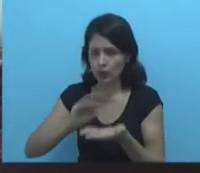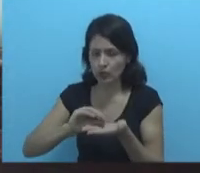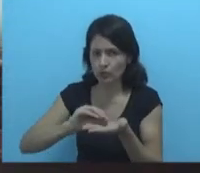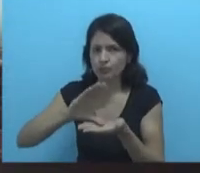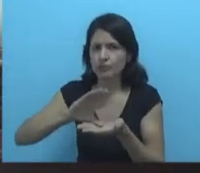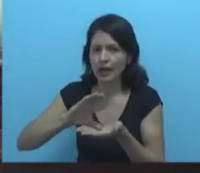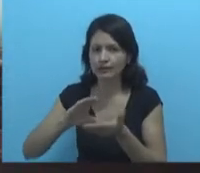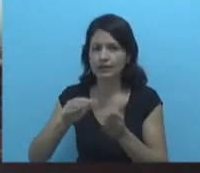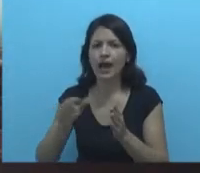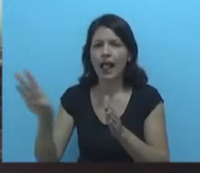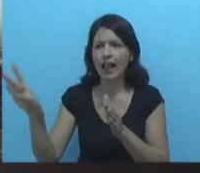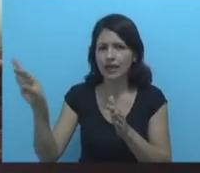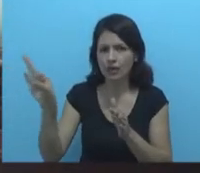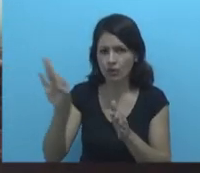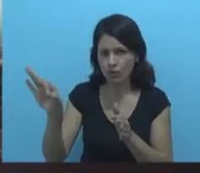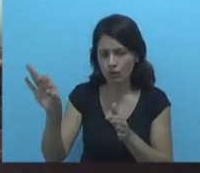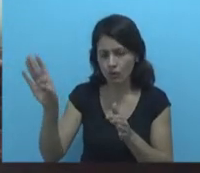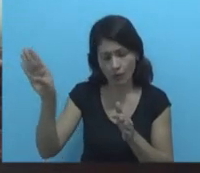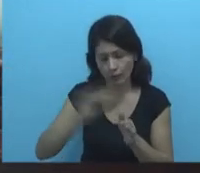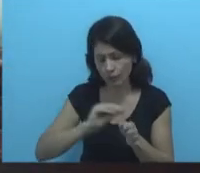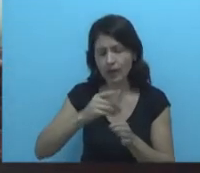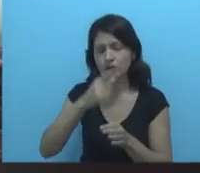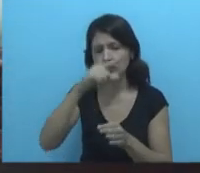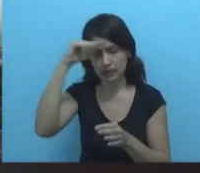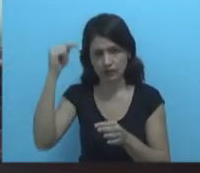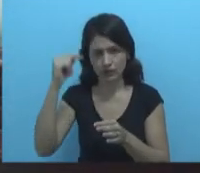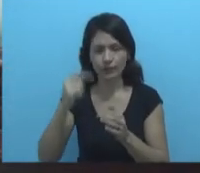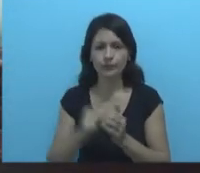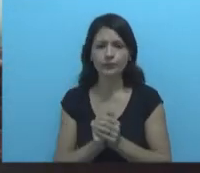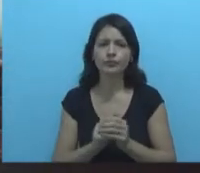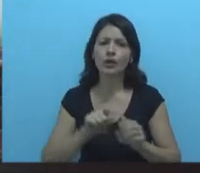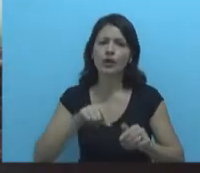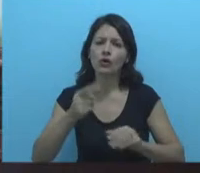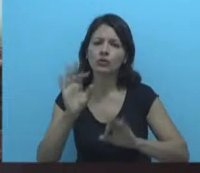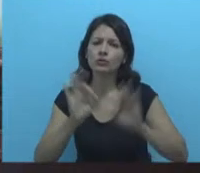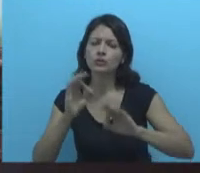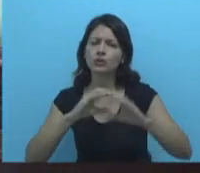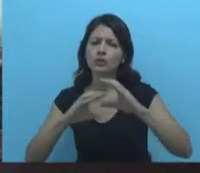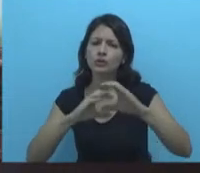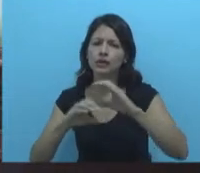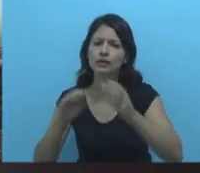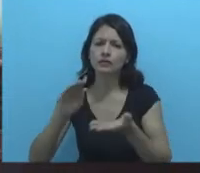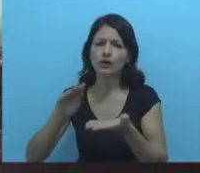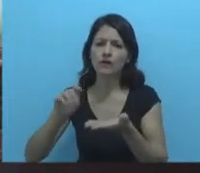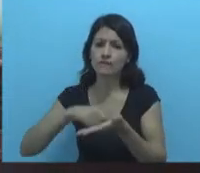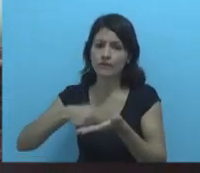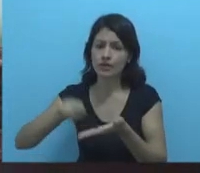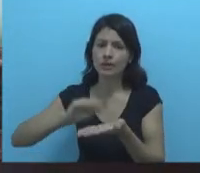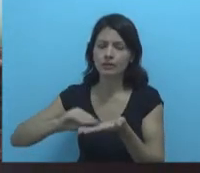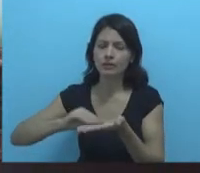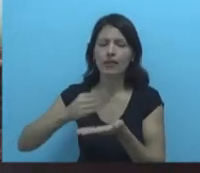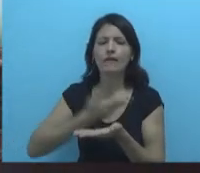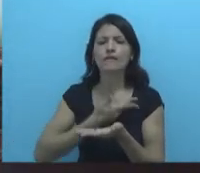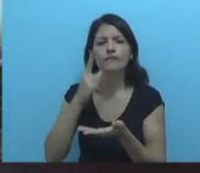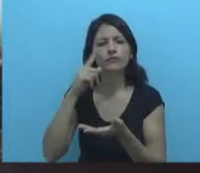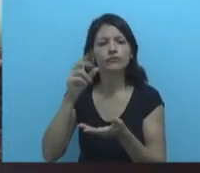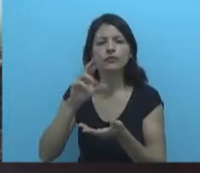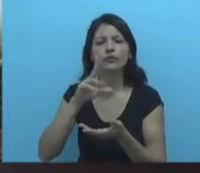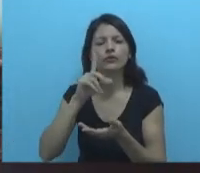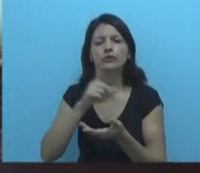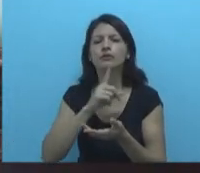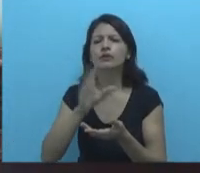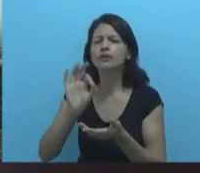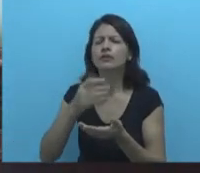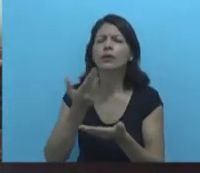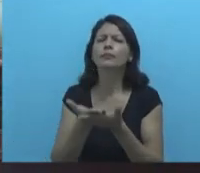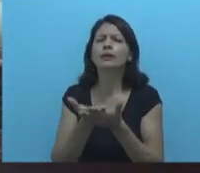Proyecto de comunicación 43.119, diputada Florito, por el cual se solicita disponga a evaluar la posibilidad de preparar